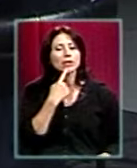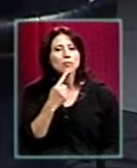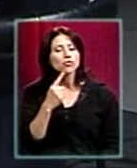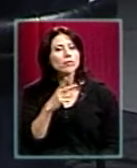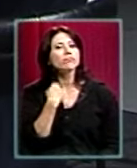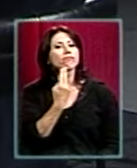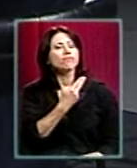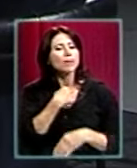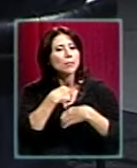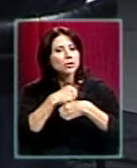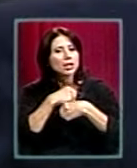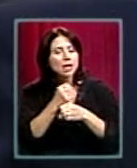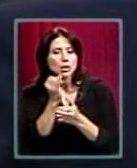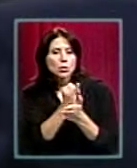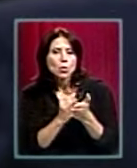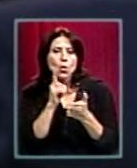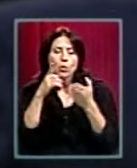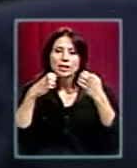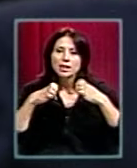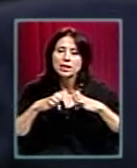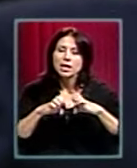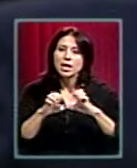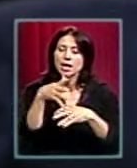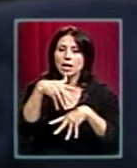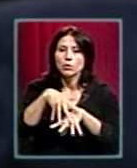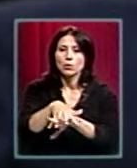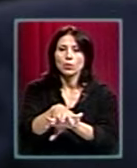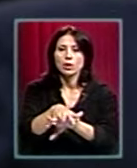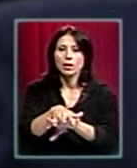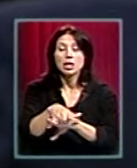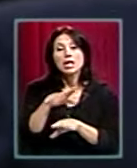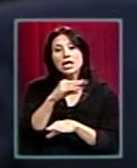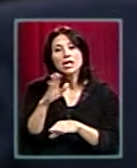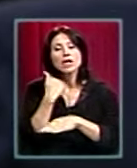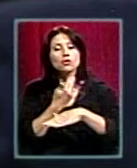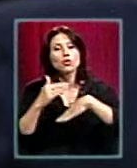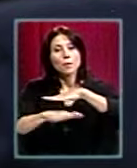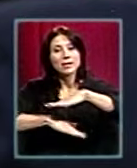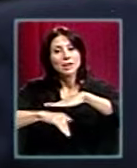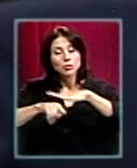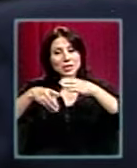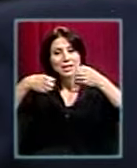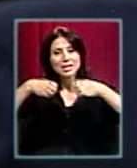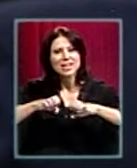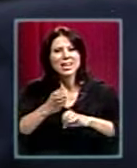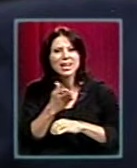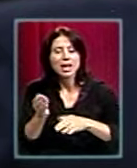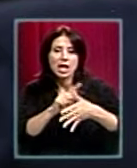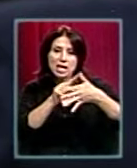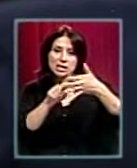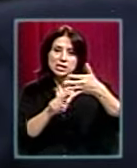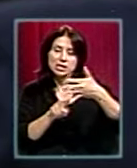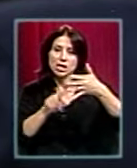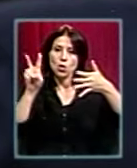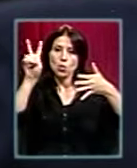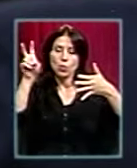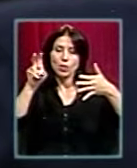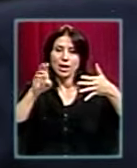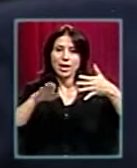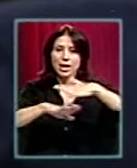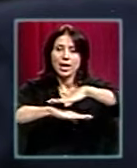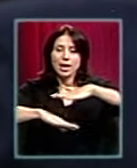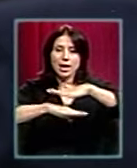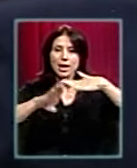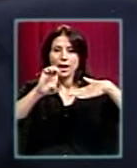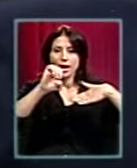una estrategia agresiva, una estrategia integral. Y que la basamos sobre 5 ejes, y cada eje tiene